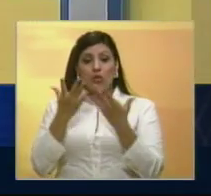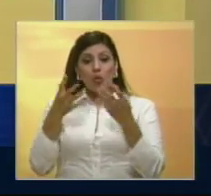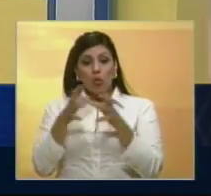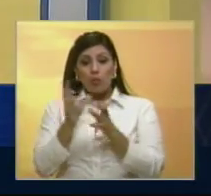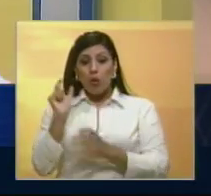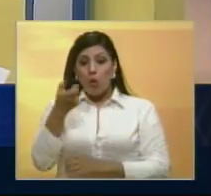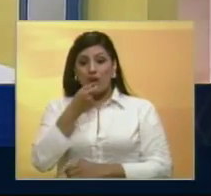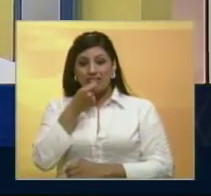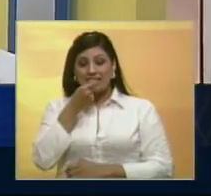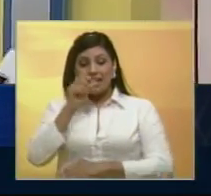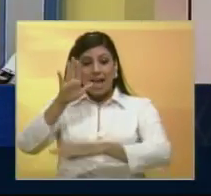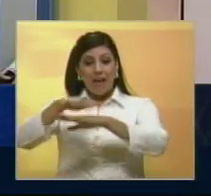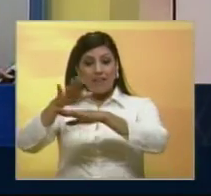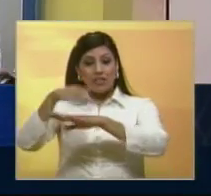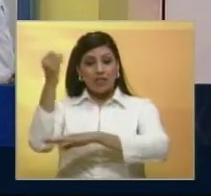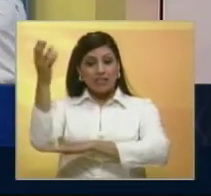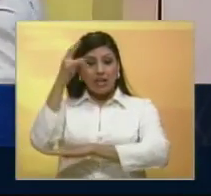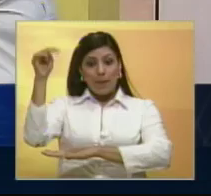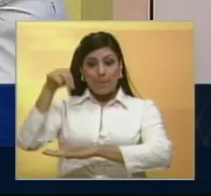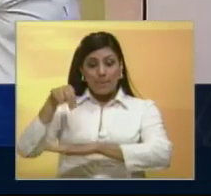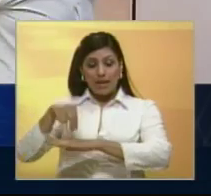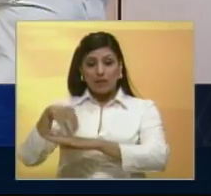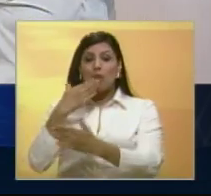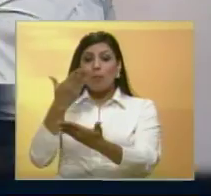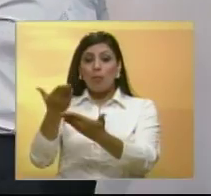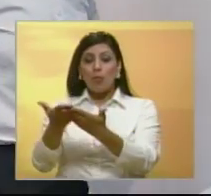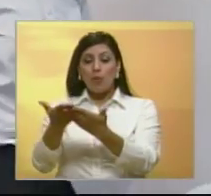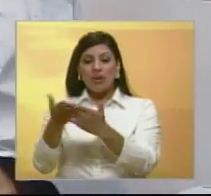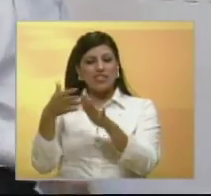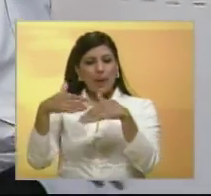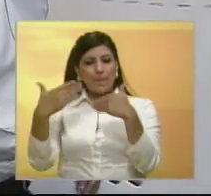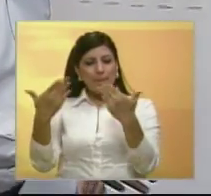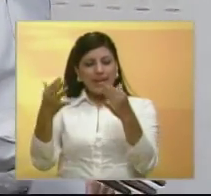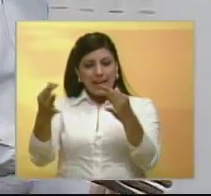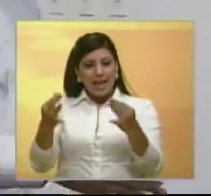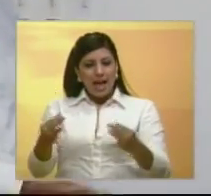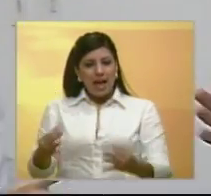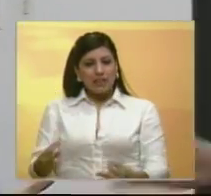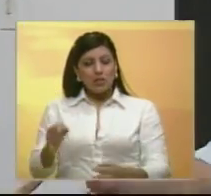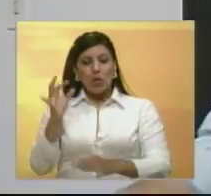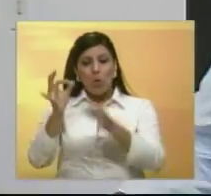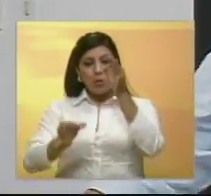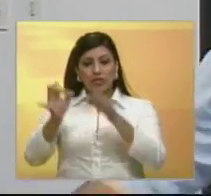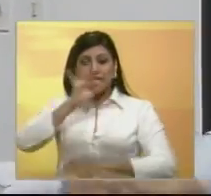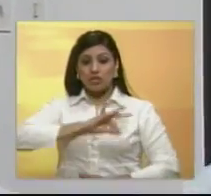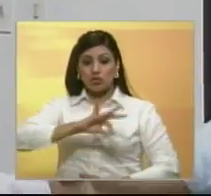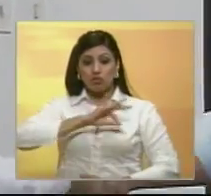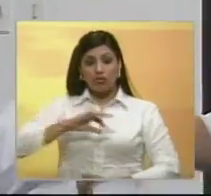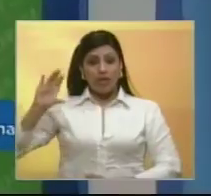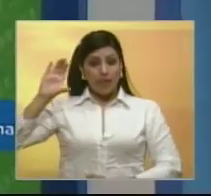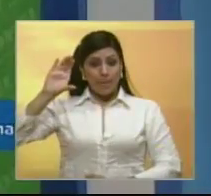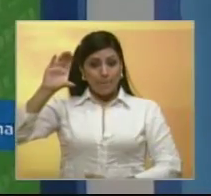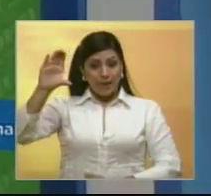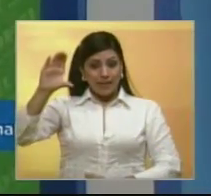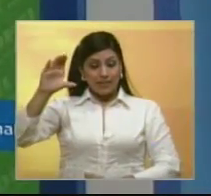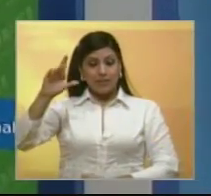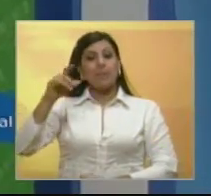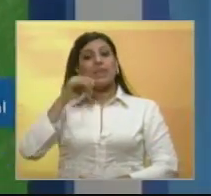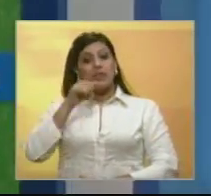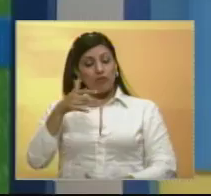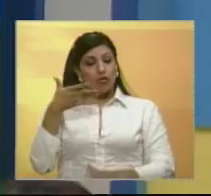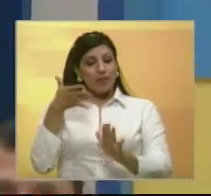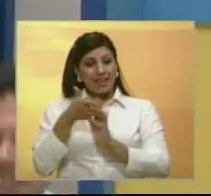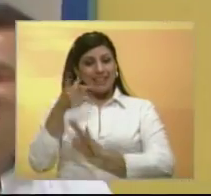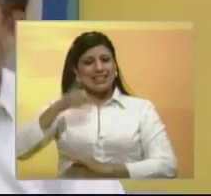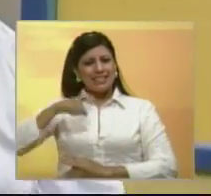Verde le solicitan a la Asamblea Nacional presentar propuestas que garanticen justicia social en el país. Según Roberto Enríquez,